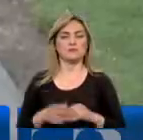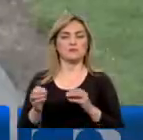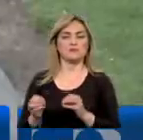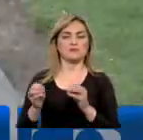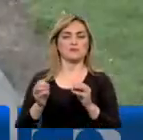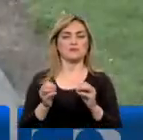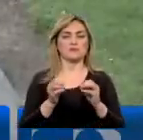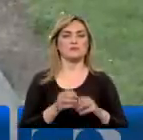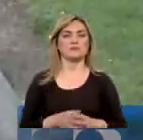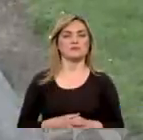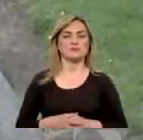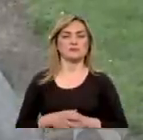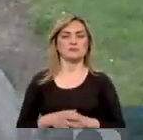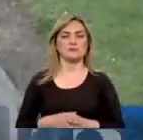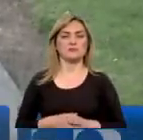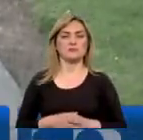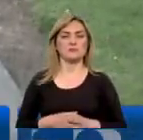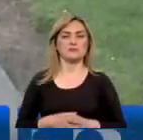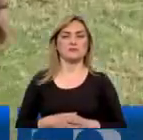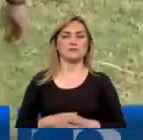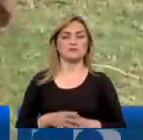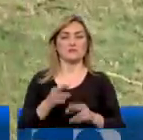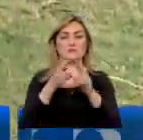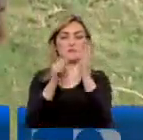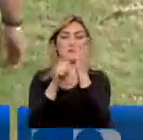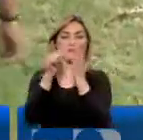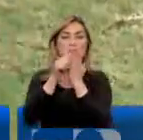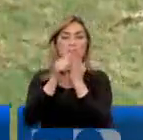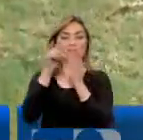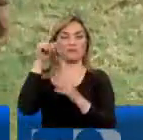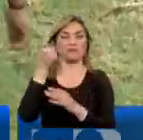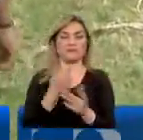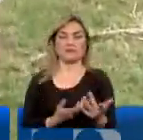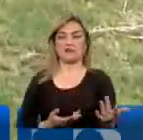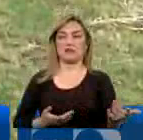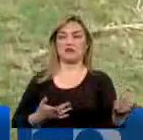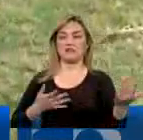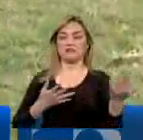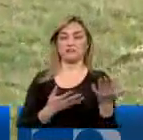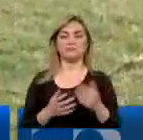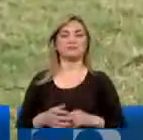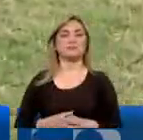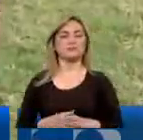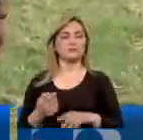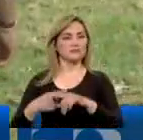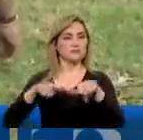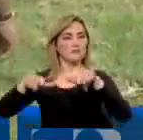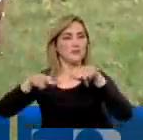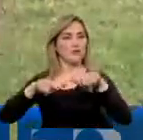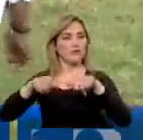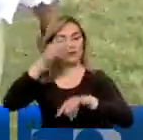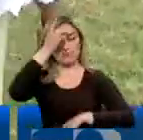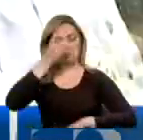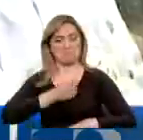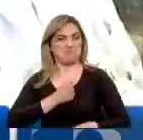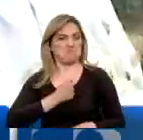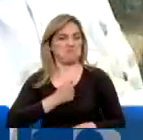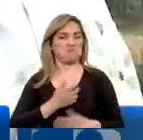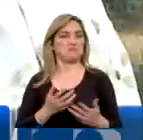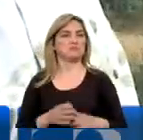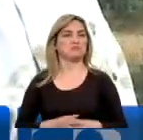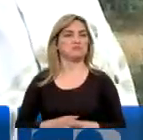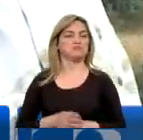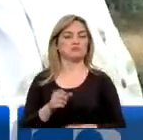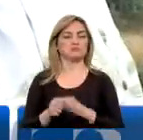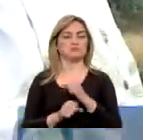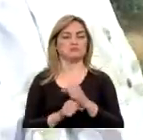organizar. Pero la respuesta del ministerio demora. Por eso en otros lugares, como en Uxa, decidieron actuar por su cuenta. Este año